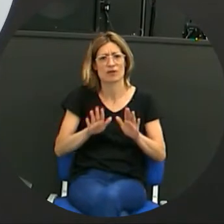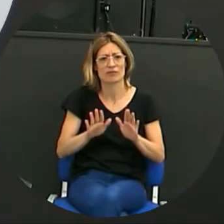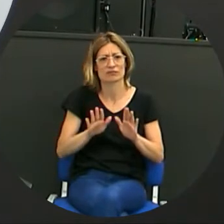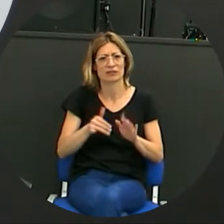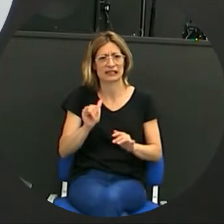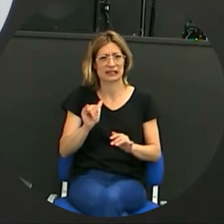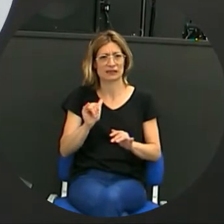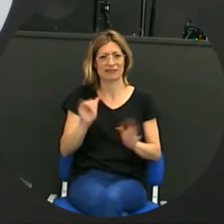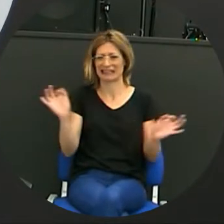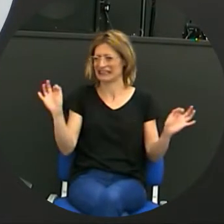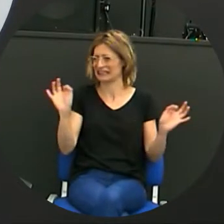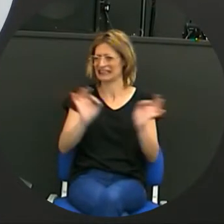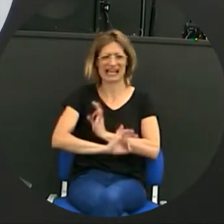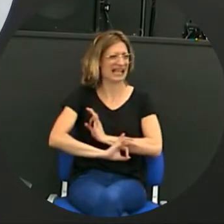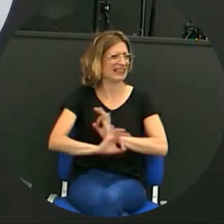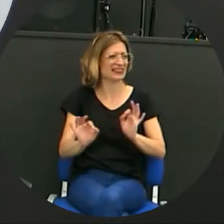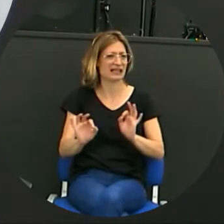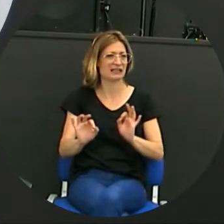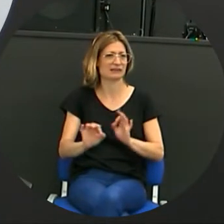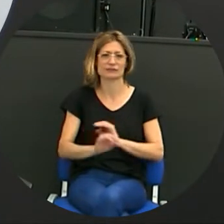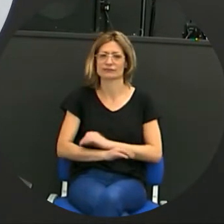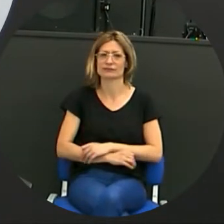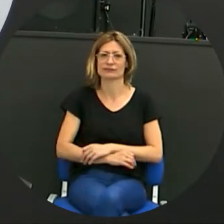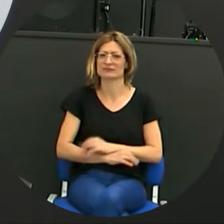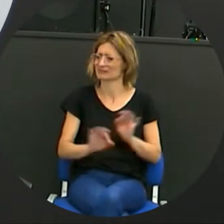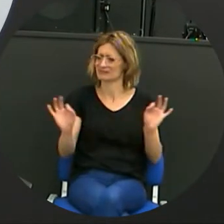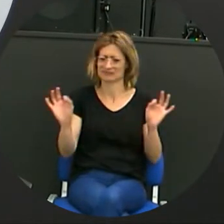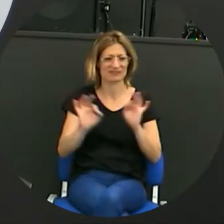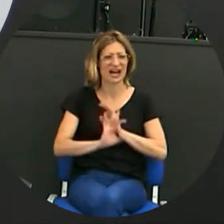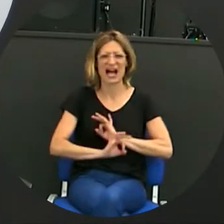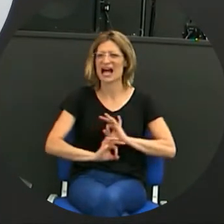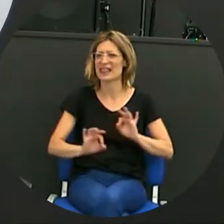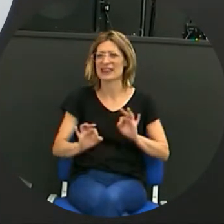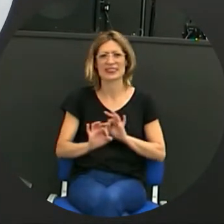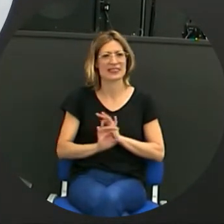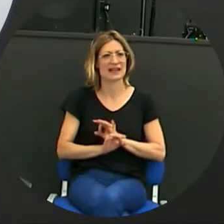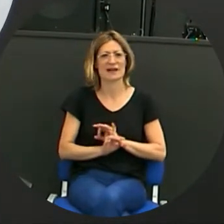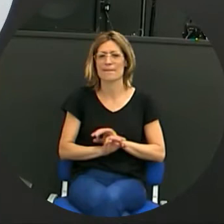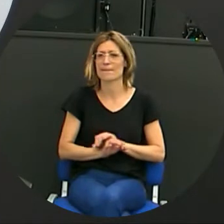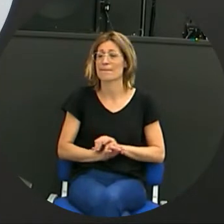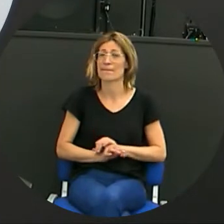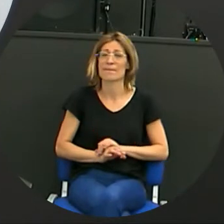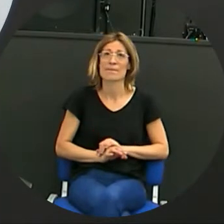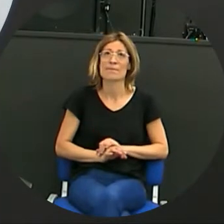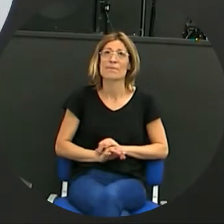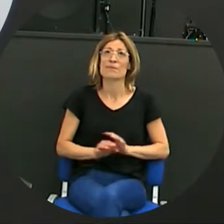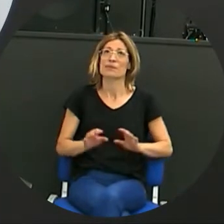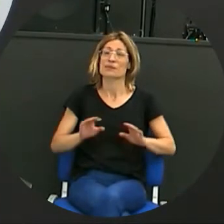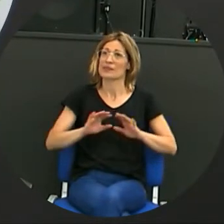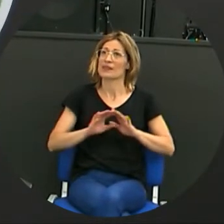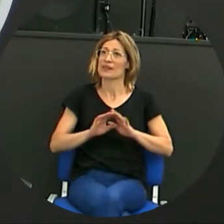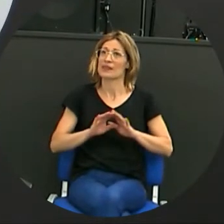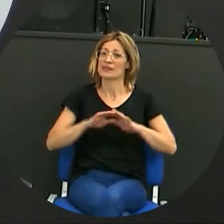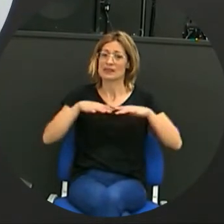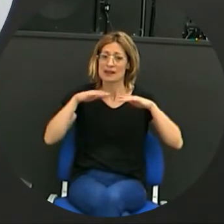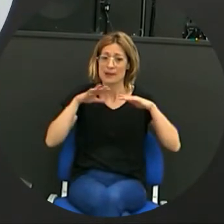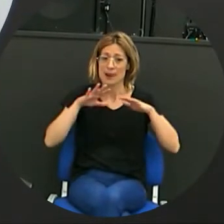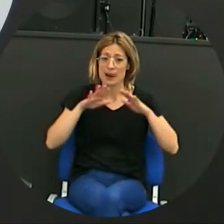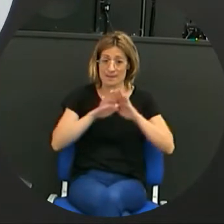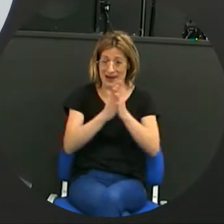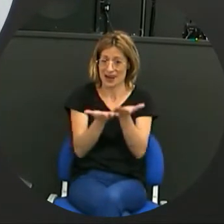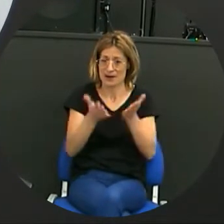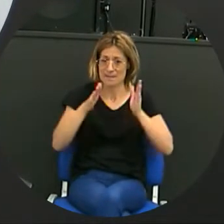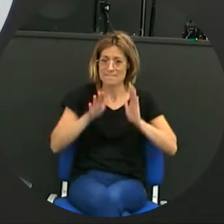Nada, absolutamente nada puede impedir que la palabra que fue dada y se